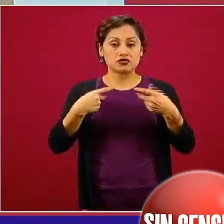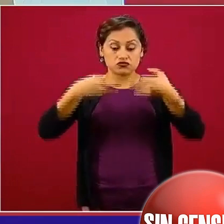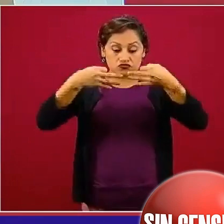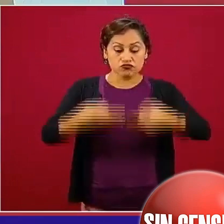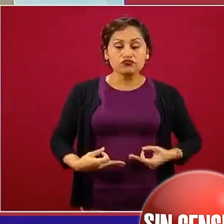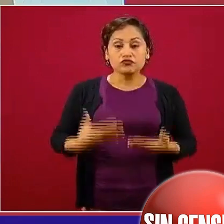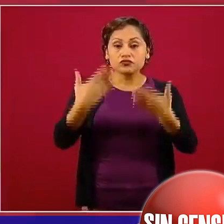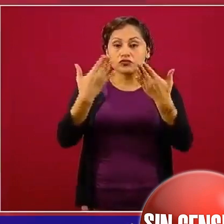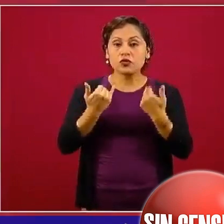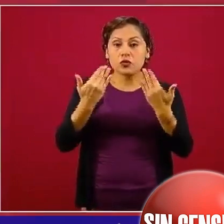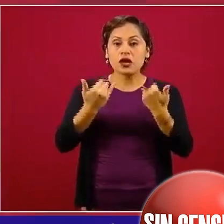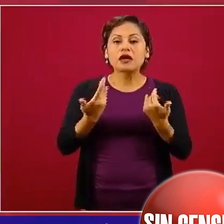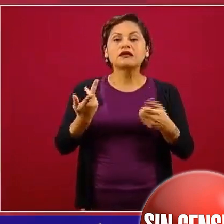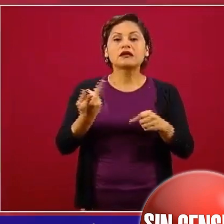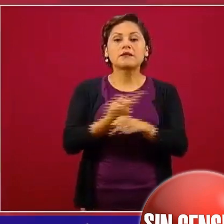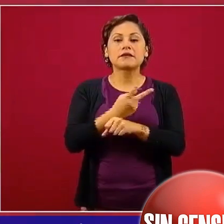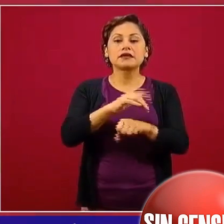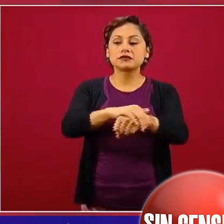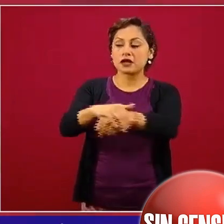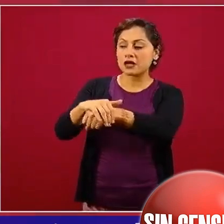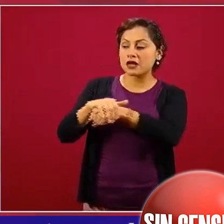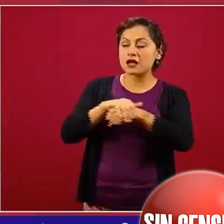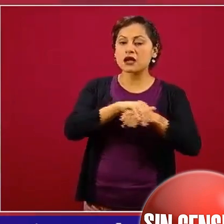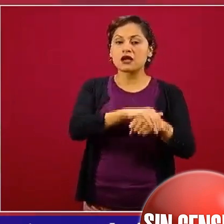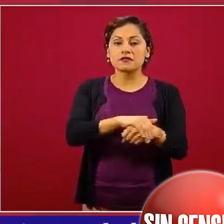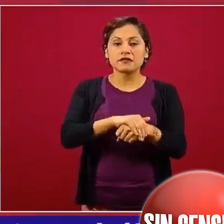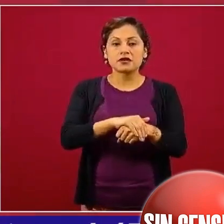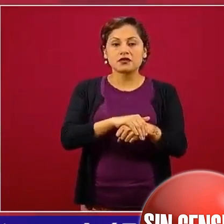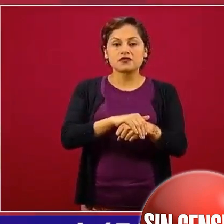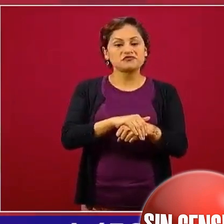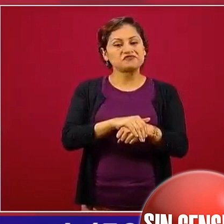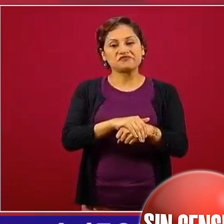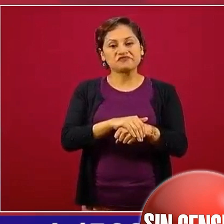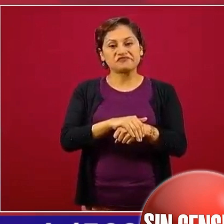los amigos suelen ser de mentira